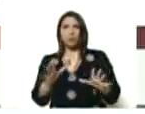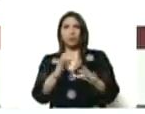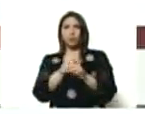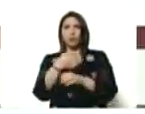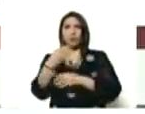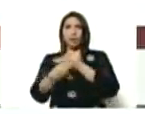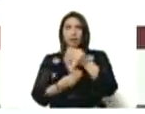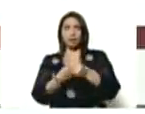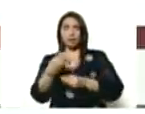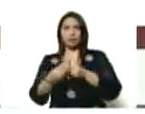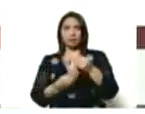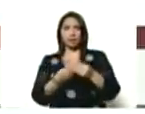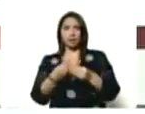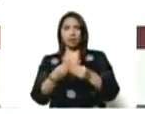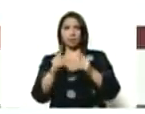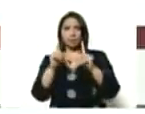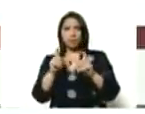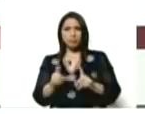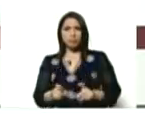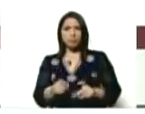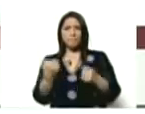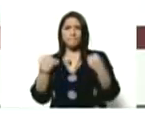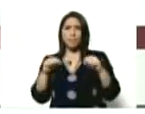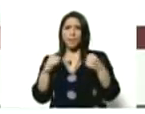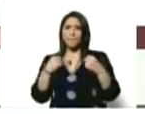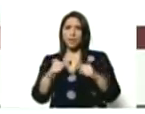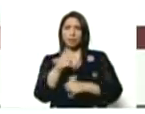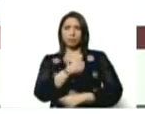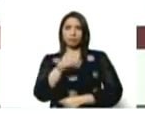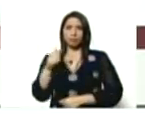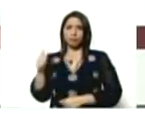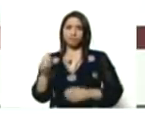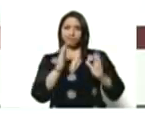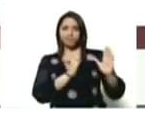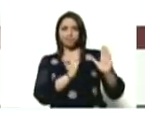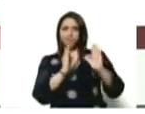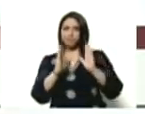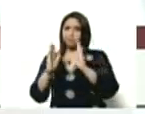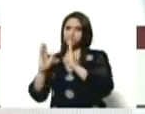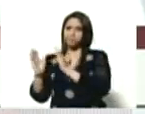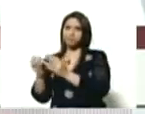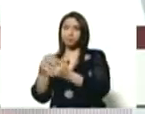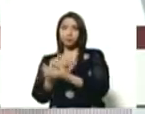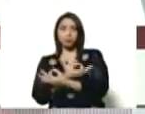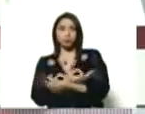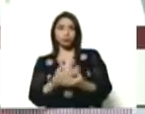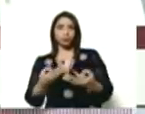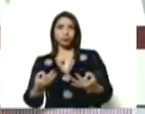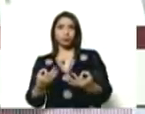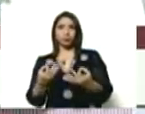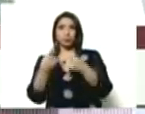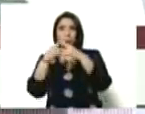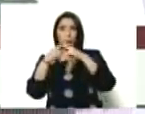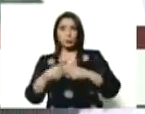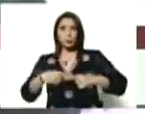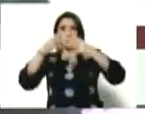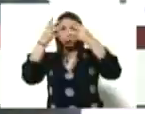protocolos de preparación de cada una de las fases del evento y validar la correcta adjudicación y totalización de los